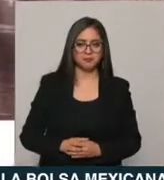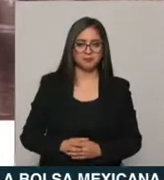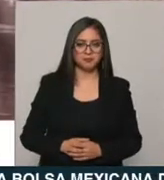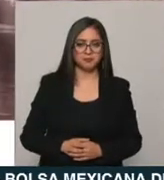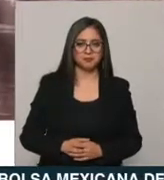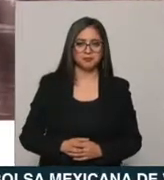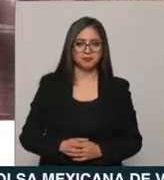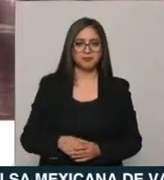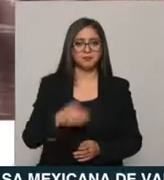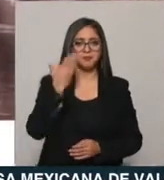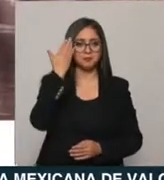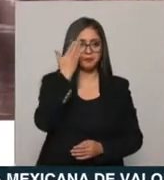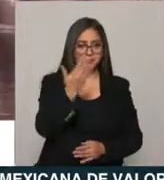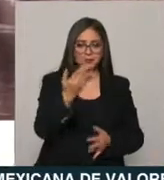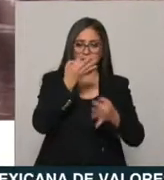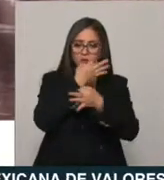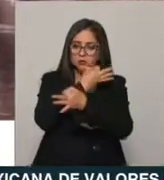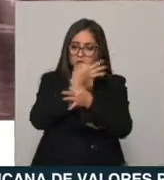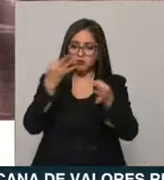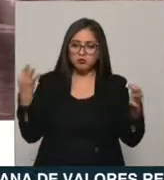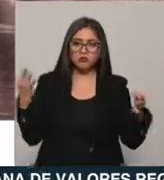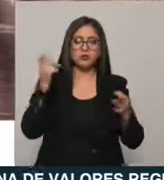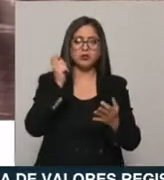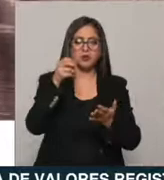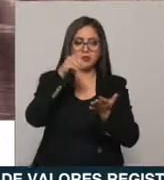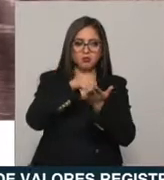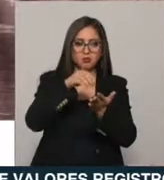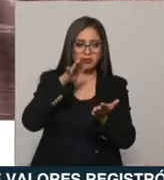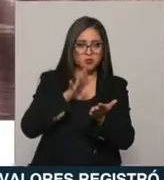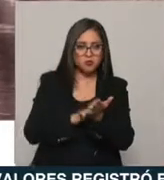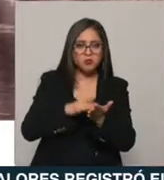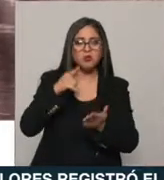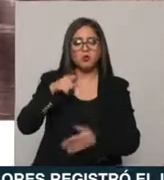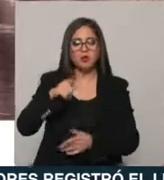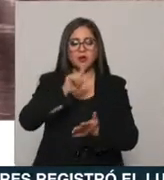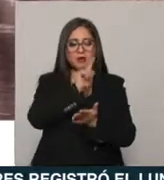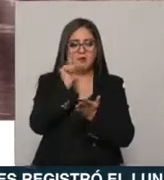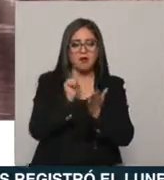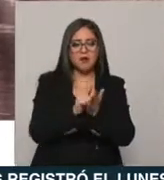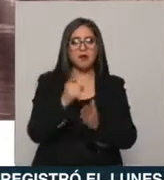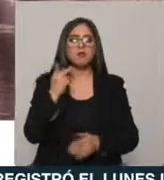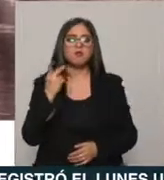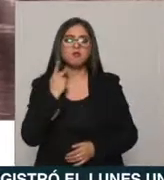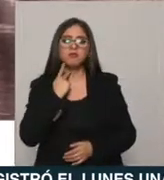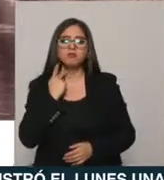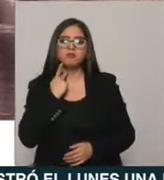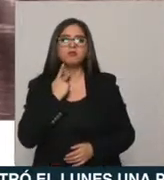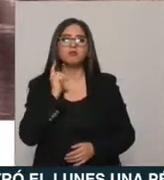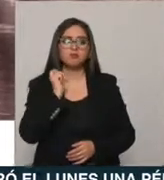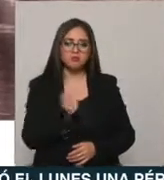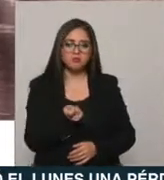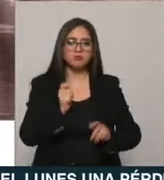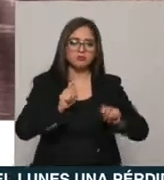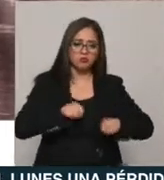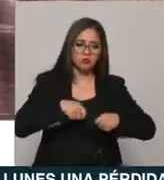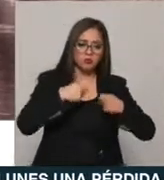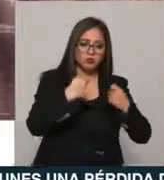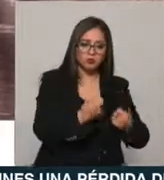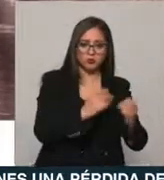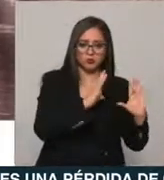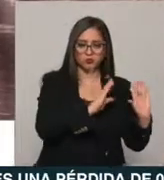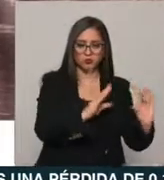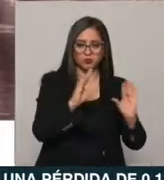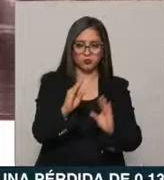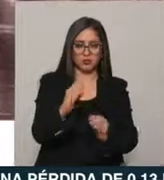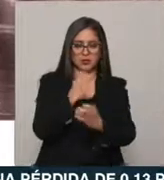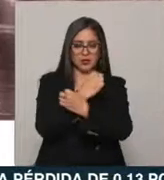reforzar las políticas basadas en evidencia que permitan, por un lado, otorgar educación y